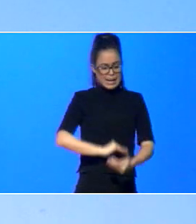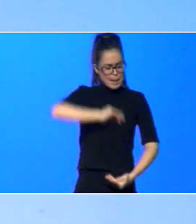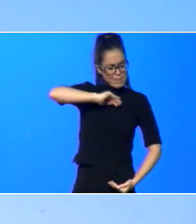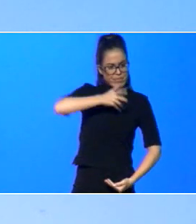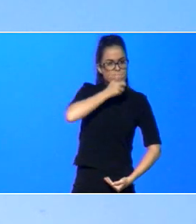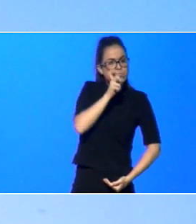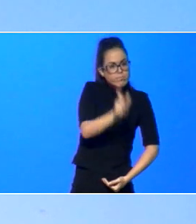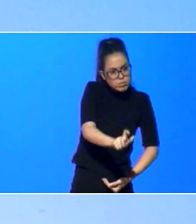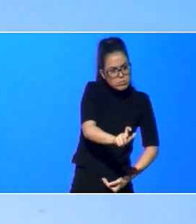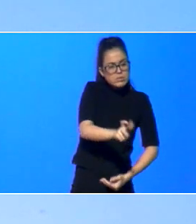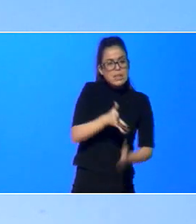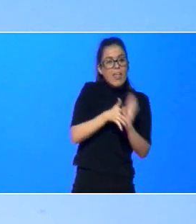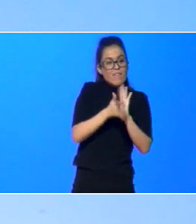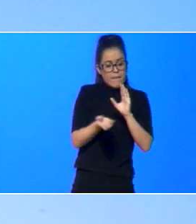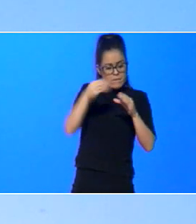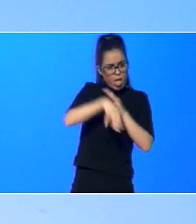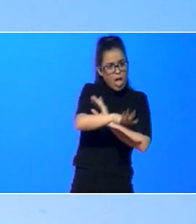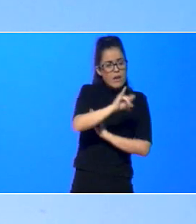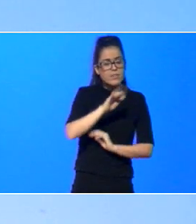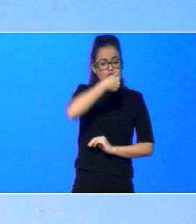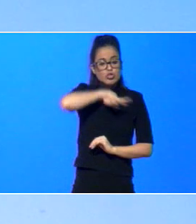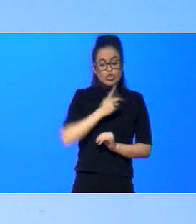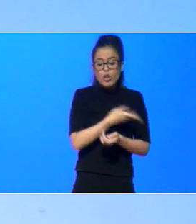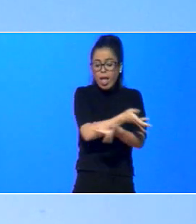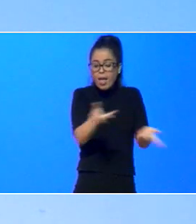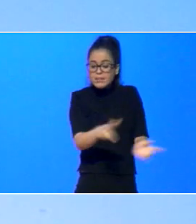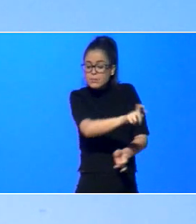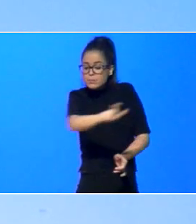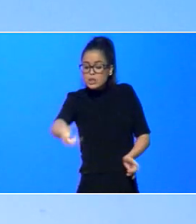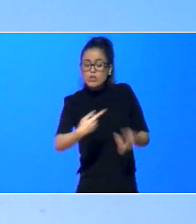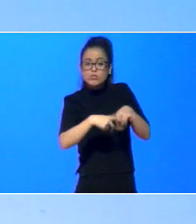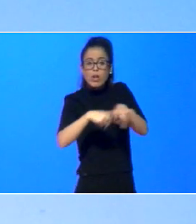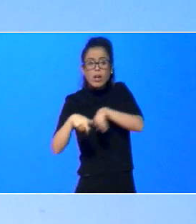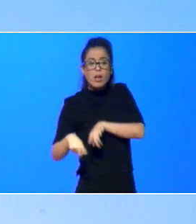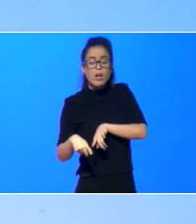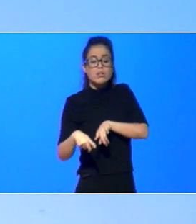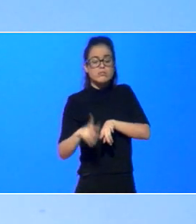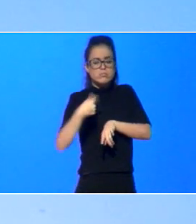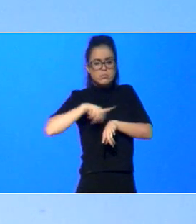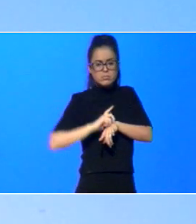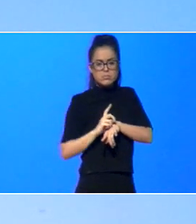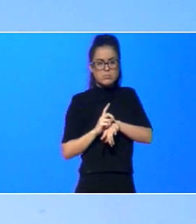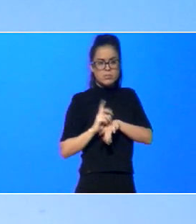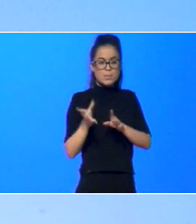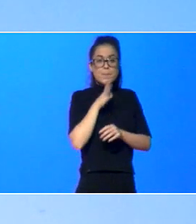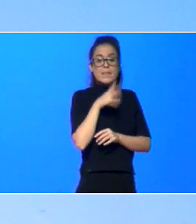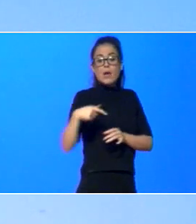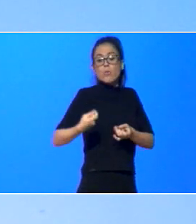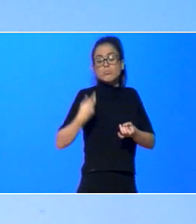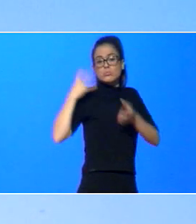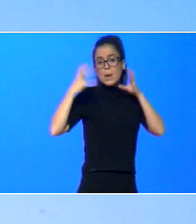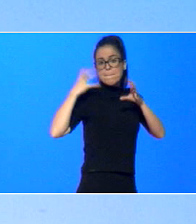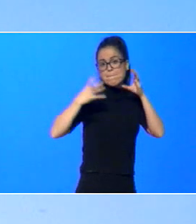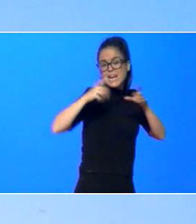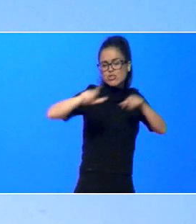y nos diferenciamos de otros seres porque somos capaces de realizar juicios abstractos capaces de